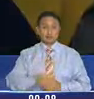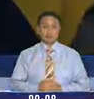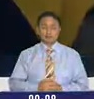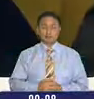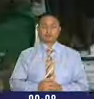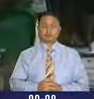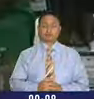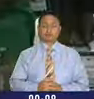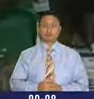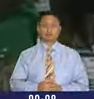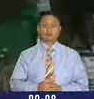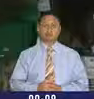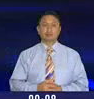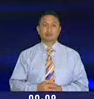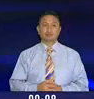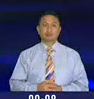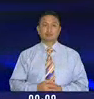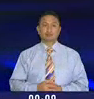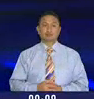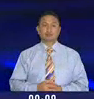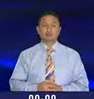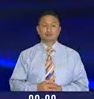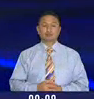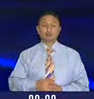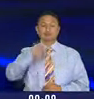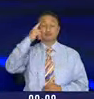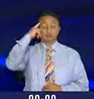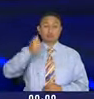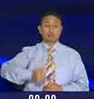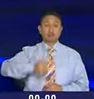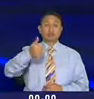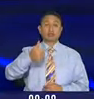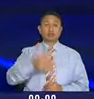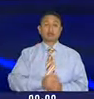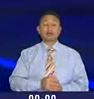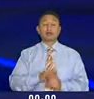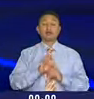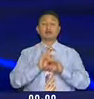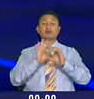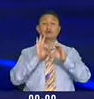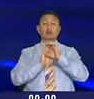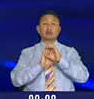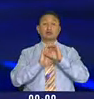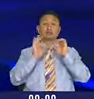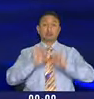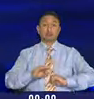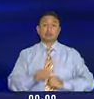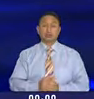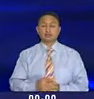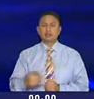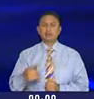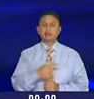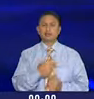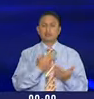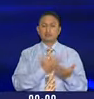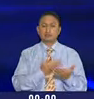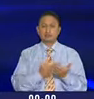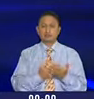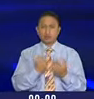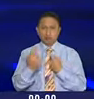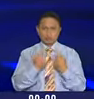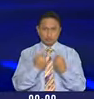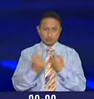Informó Marilyn Jaramillo. El Gobierno Nacional y el Consejo de Participación Ciudadana y Control Social instalaron mesas